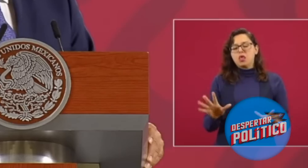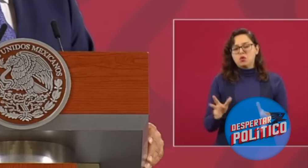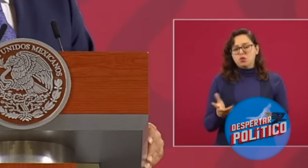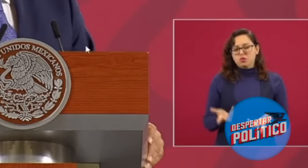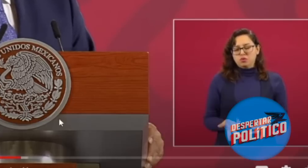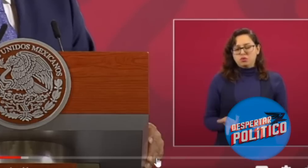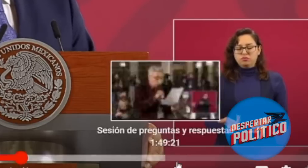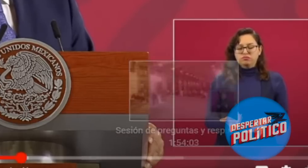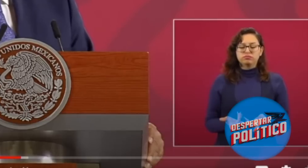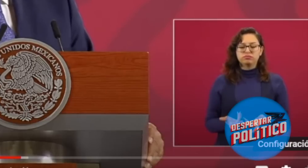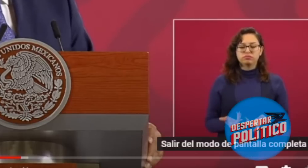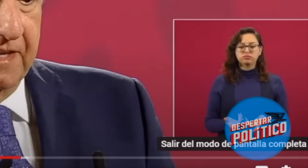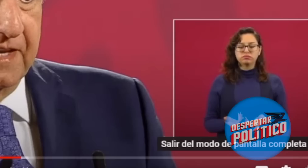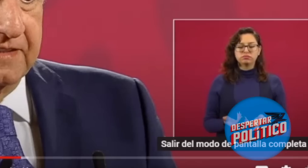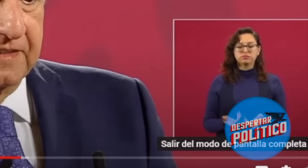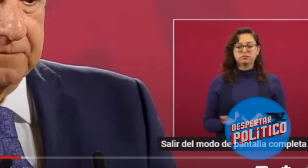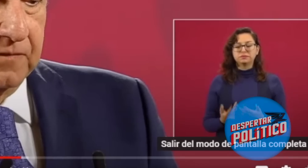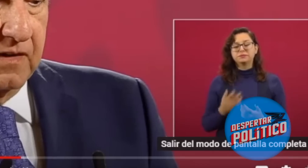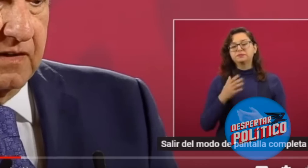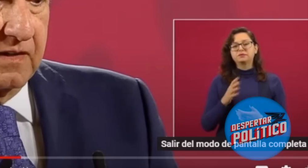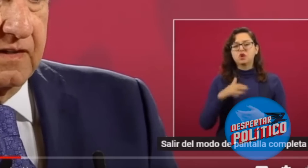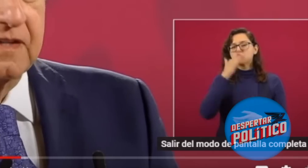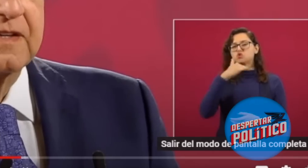de manera elegante.